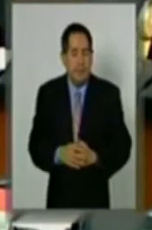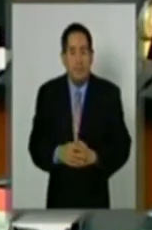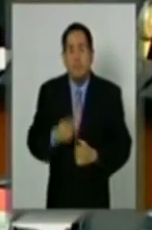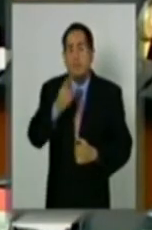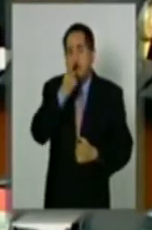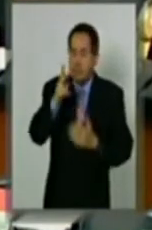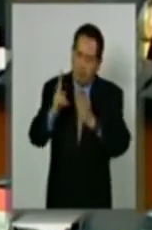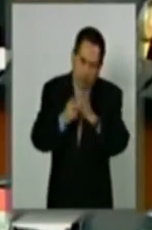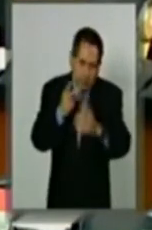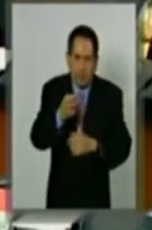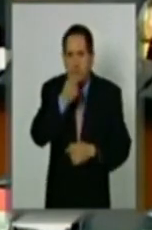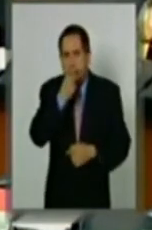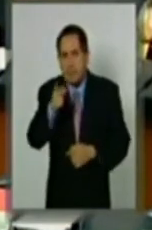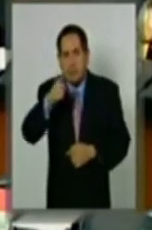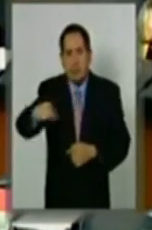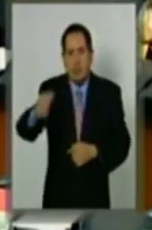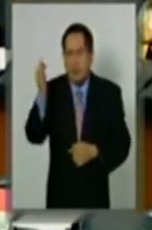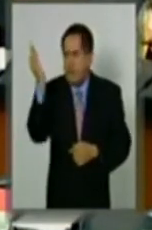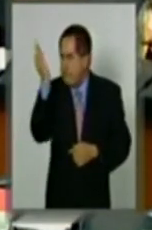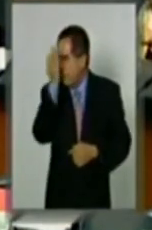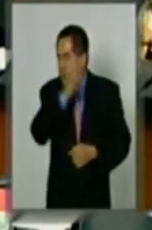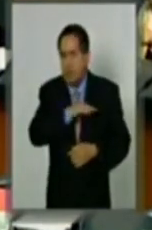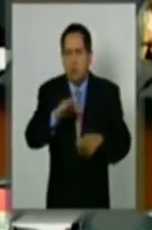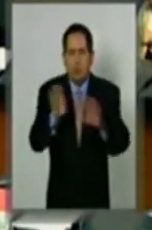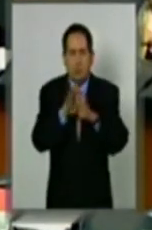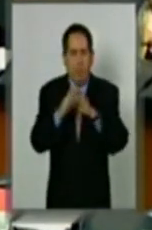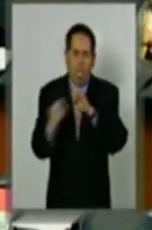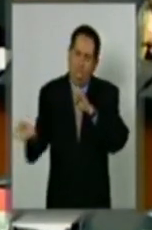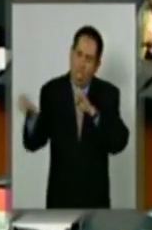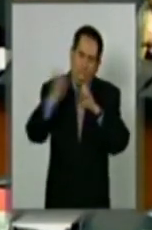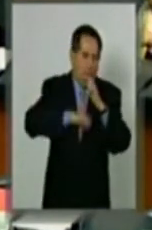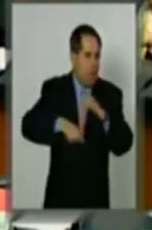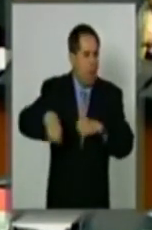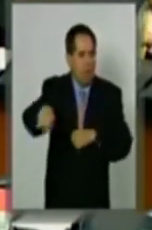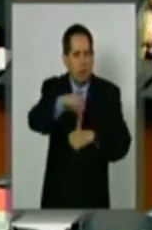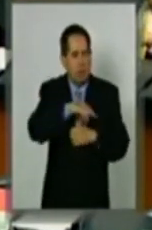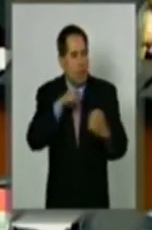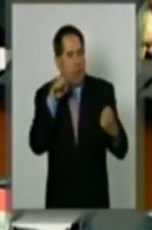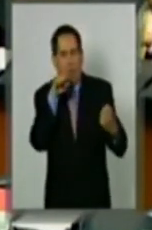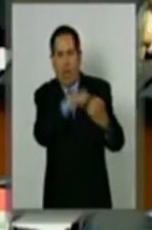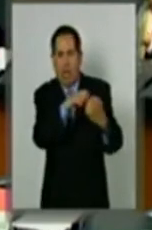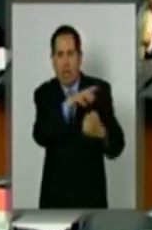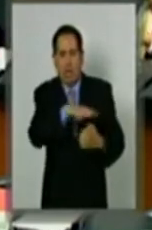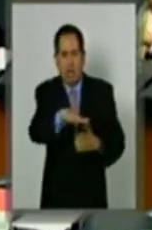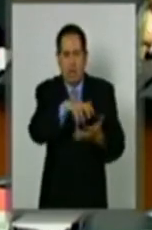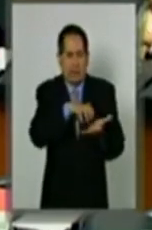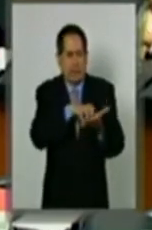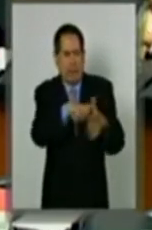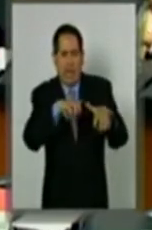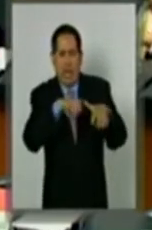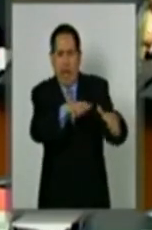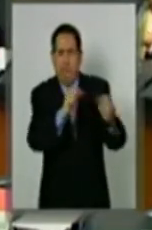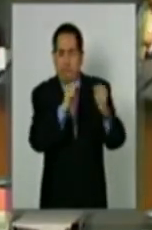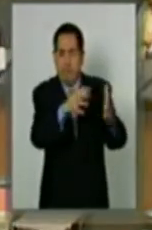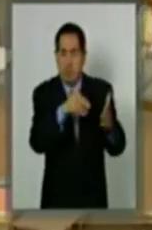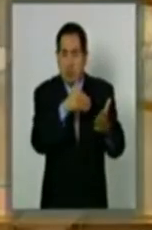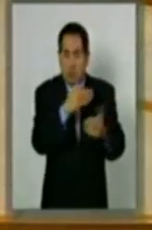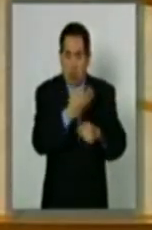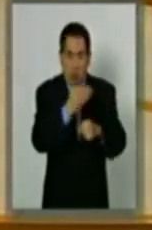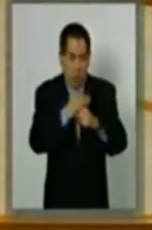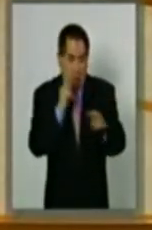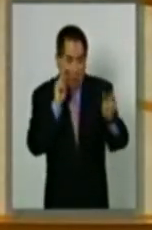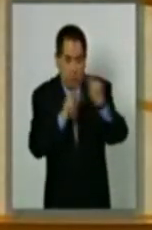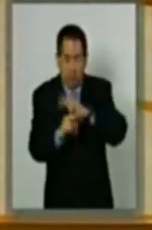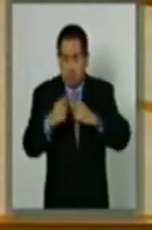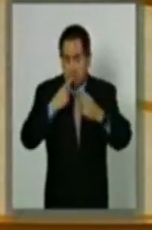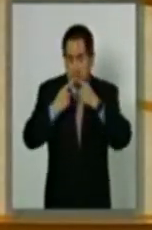dice nuevamente, falsamente, con un engaño claro hacia la opinión pública y hacia los millones de mexicanos que están viendo